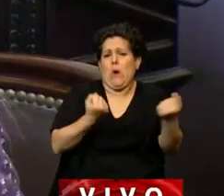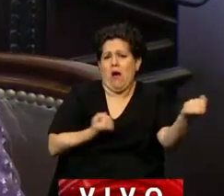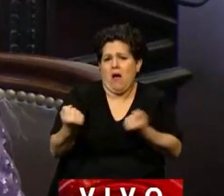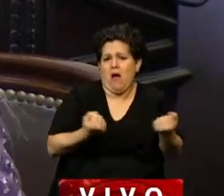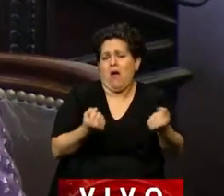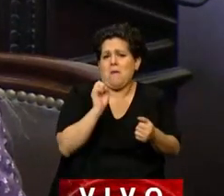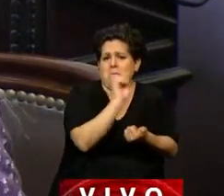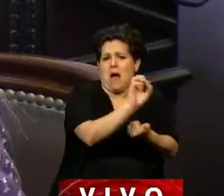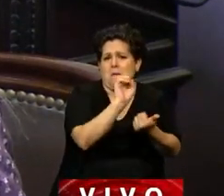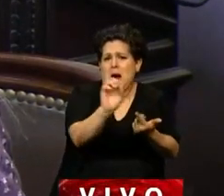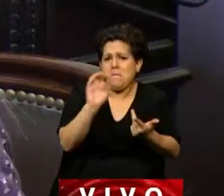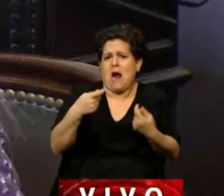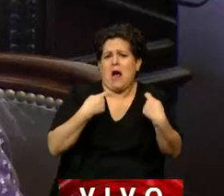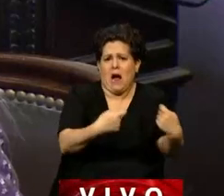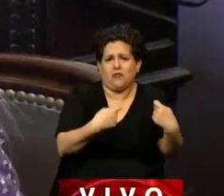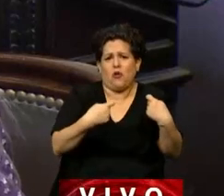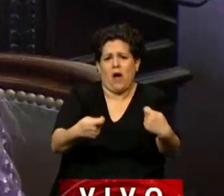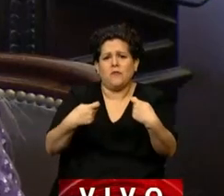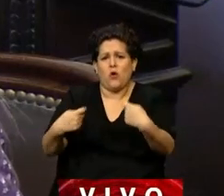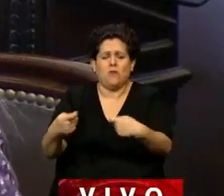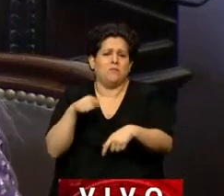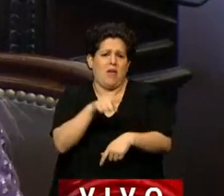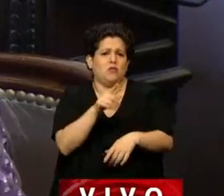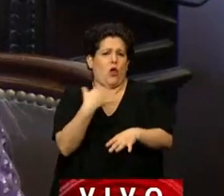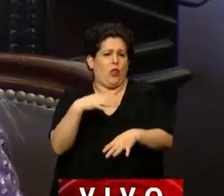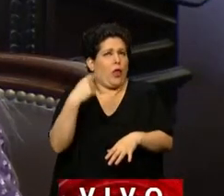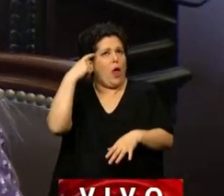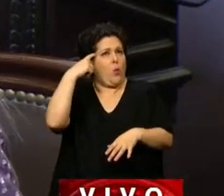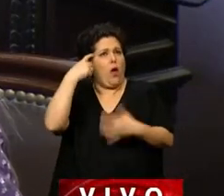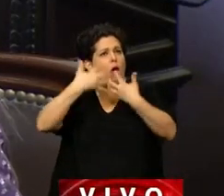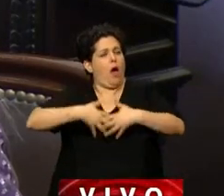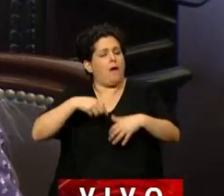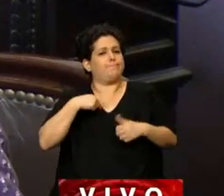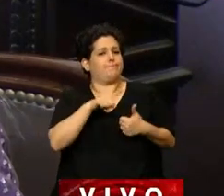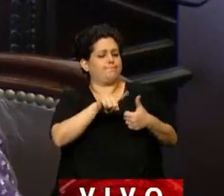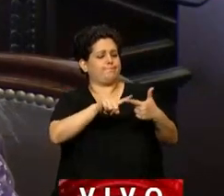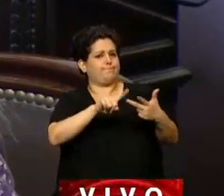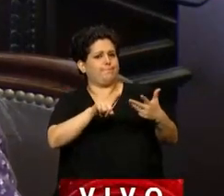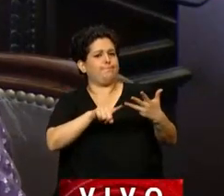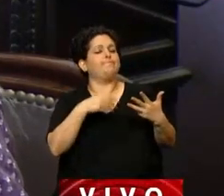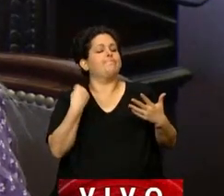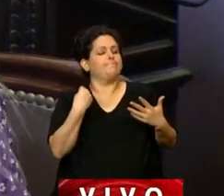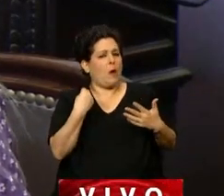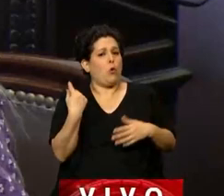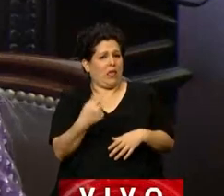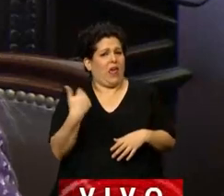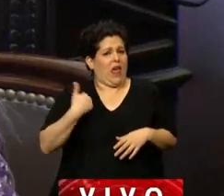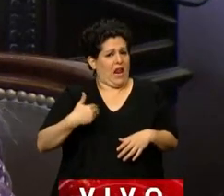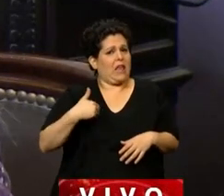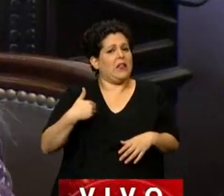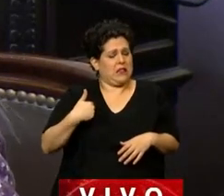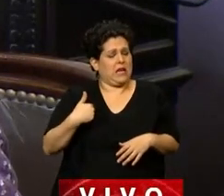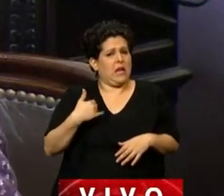lo tanto, este es un dato que esta Cámara tiene que tener en cuenta en función de los compromisos que la Argentina ha tomado de aquí